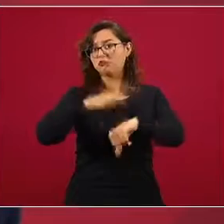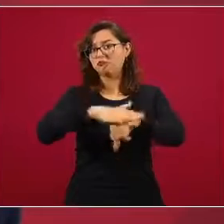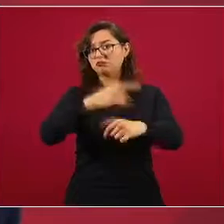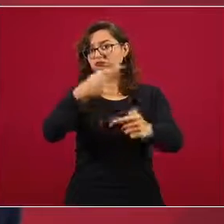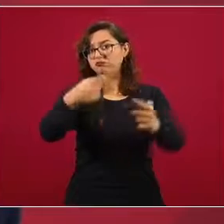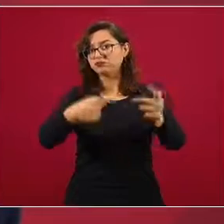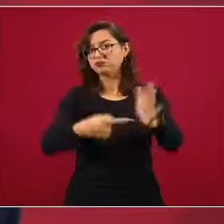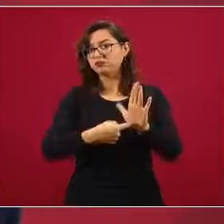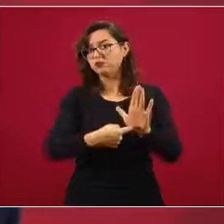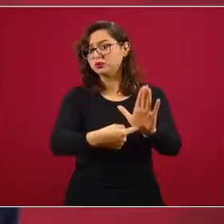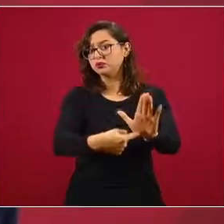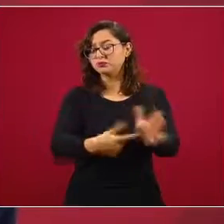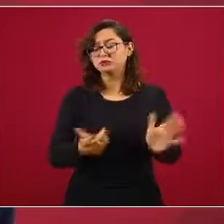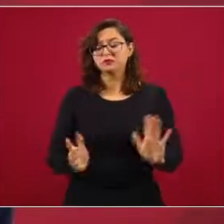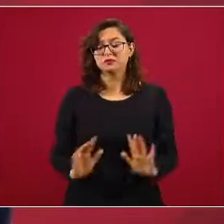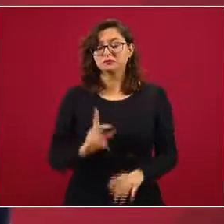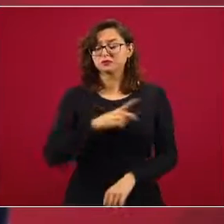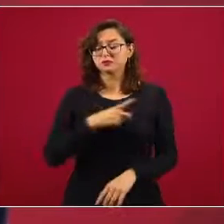que corresponde.